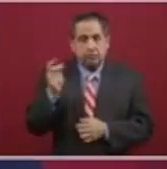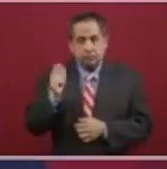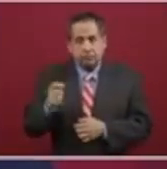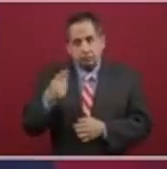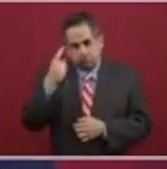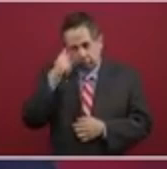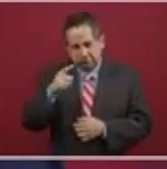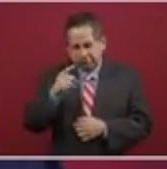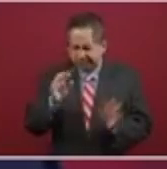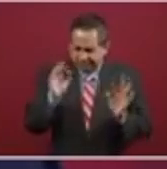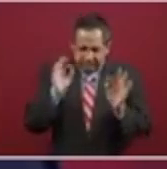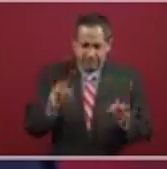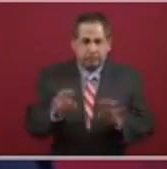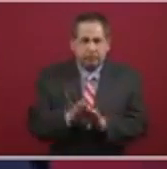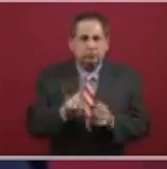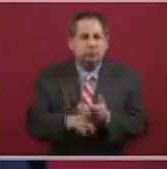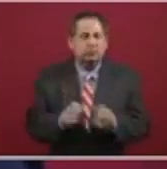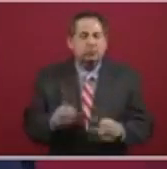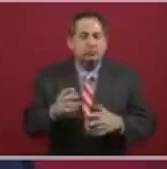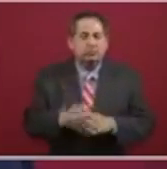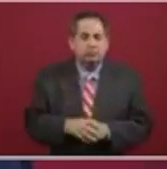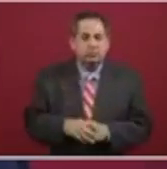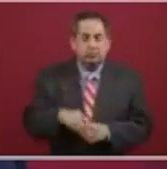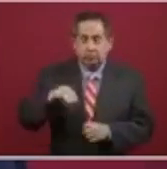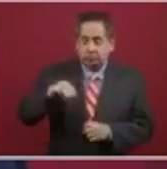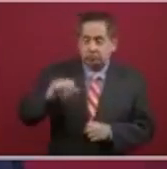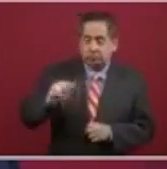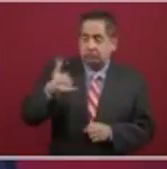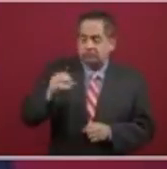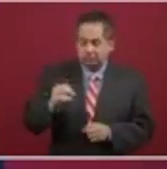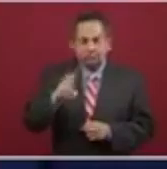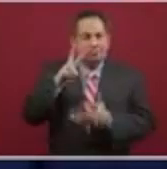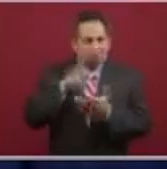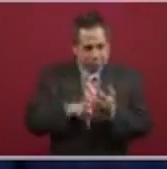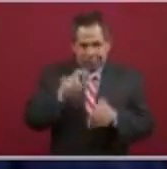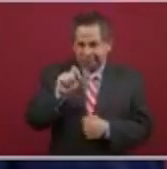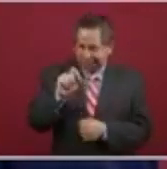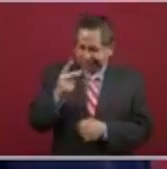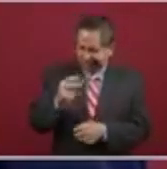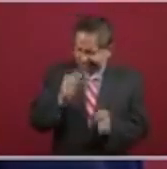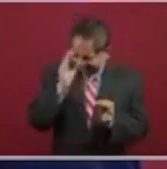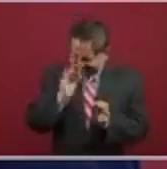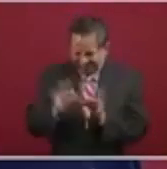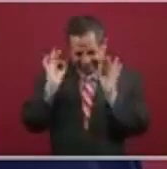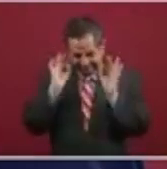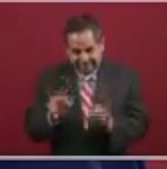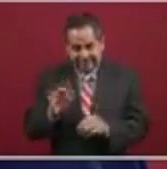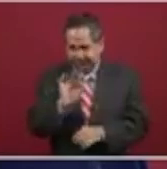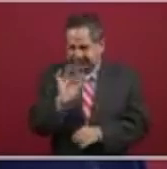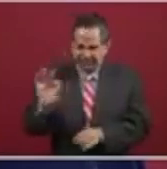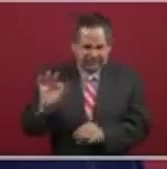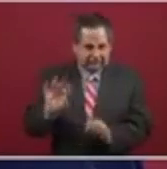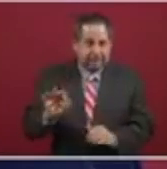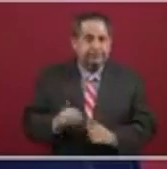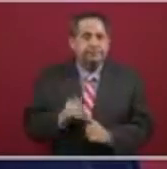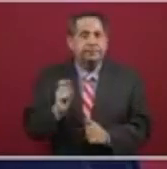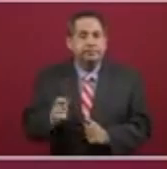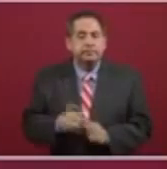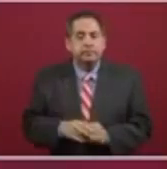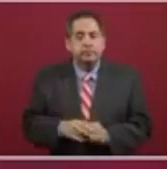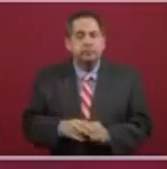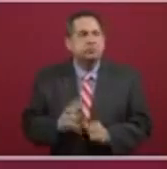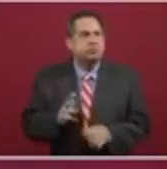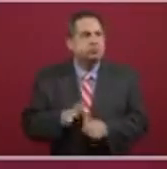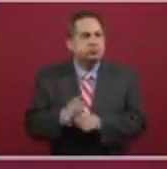para ser exactos, mayo 2022, vamos a tener